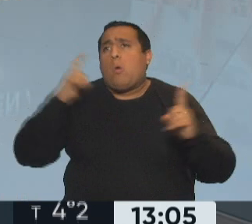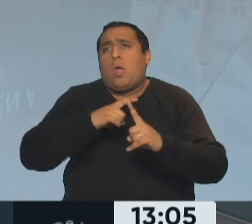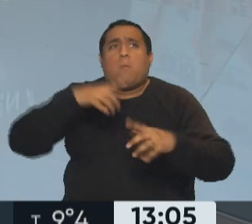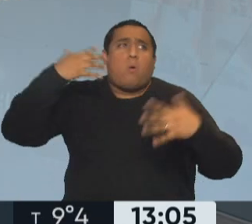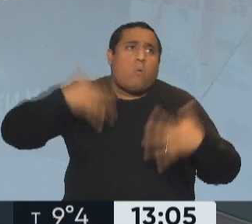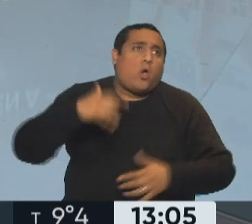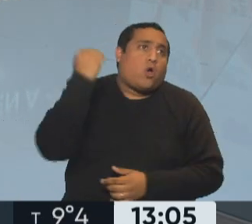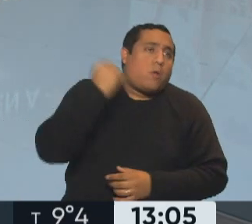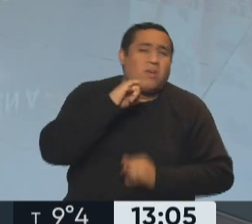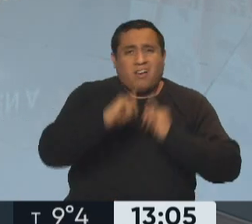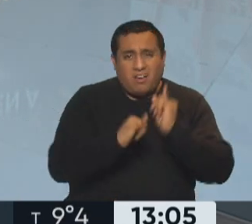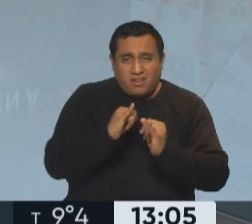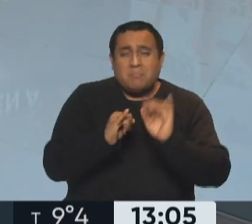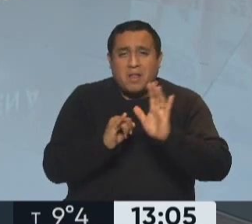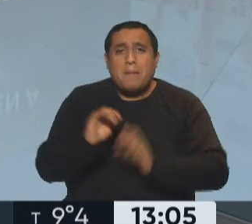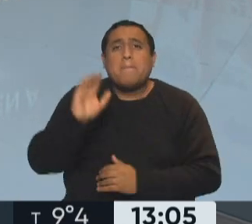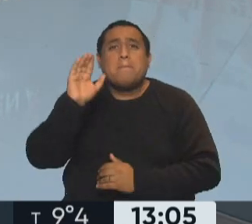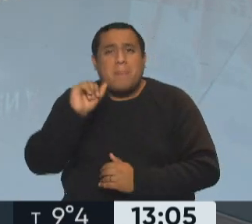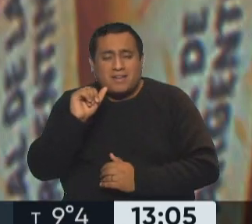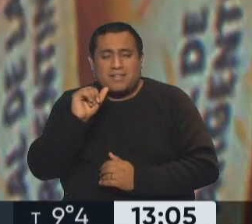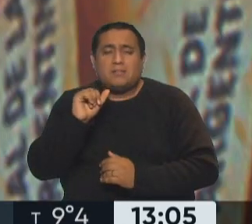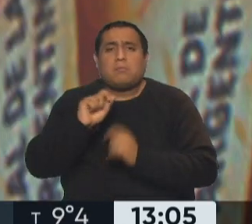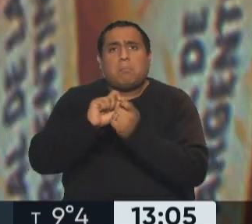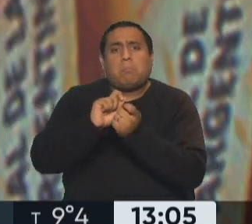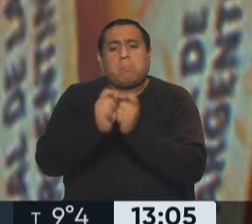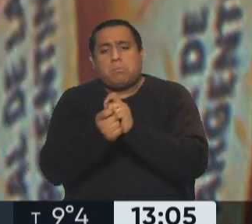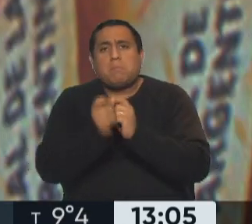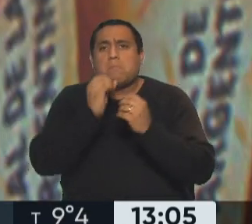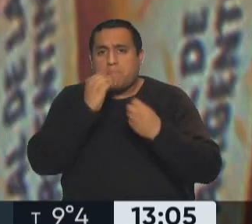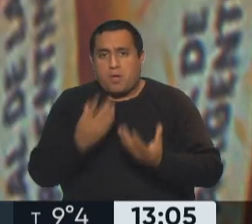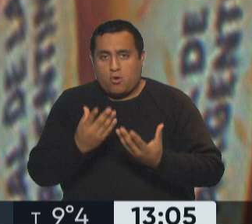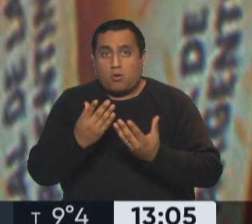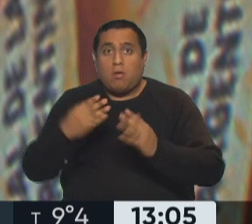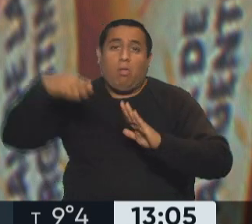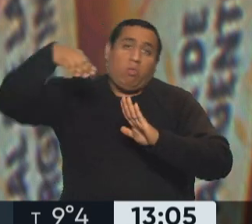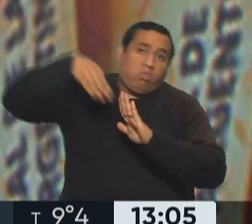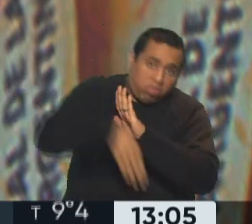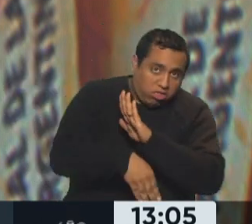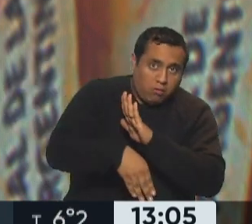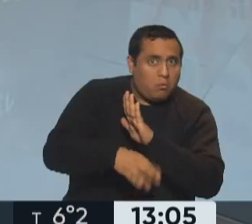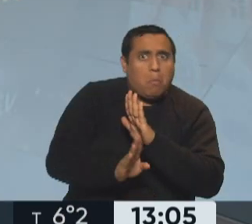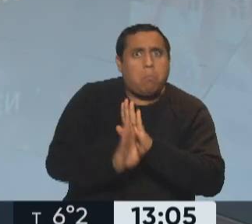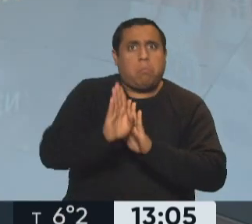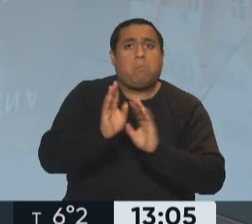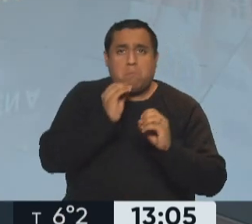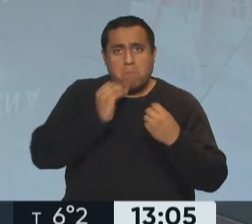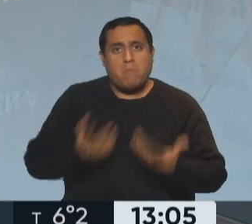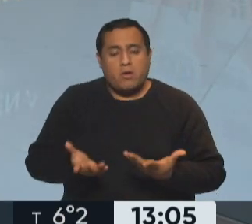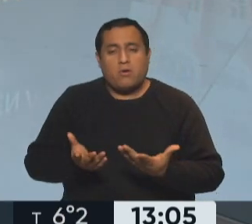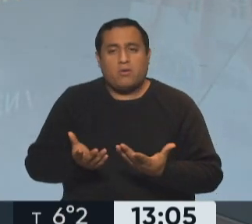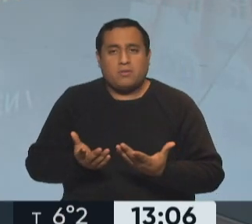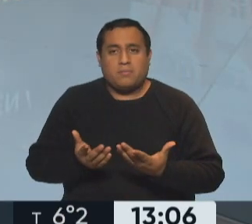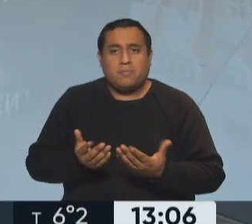complicadas. En realidad, el martes cuando se hizo el arbitraje se corrigió para arriba, no fue empeorando, fue mejorando la situación. Pero desde